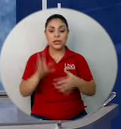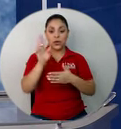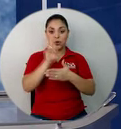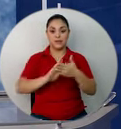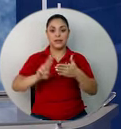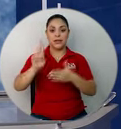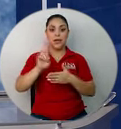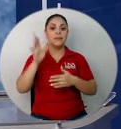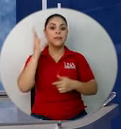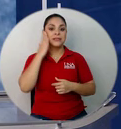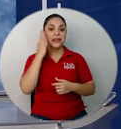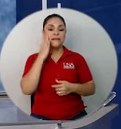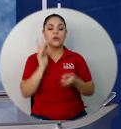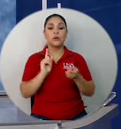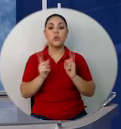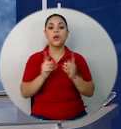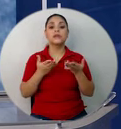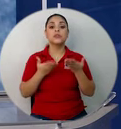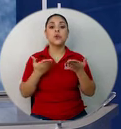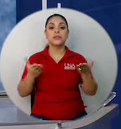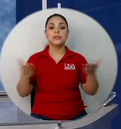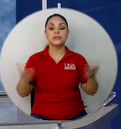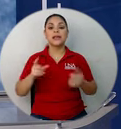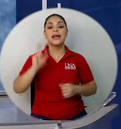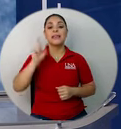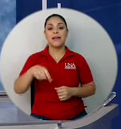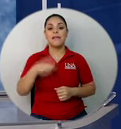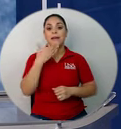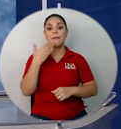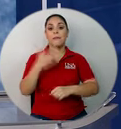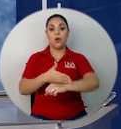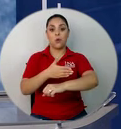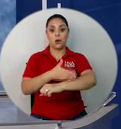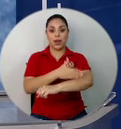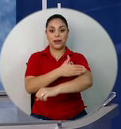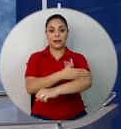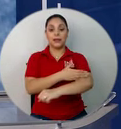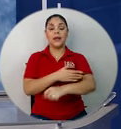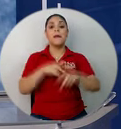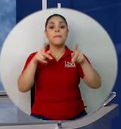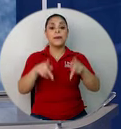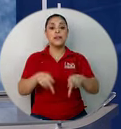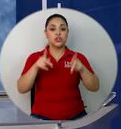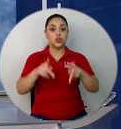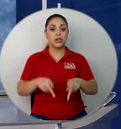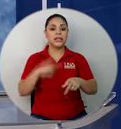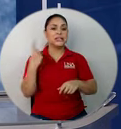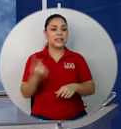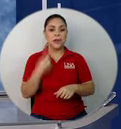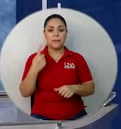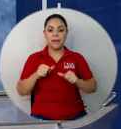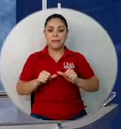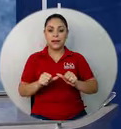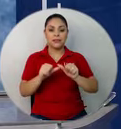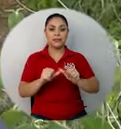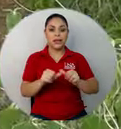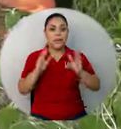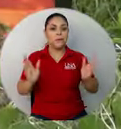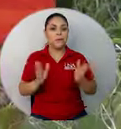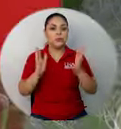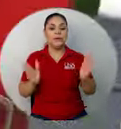saber qué son las cosas que se tienen que mejorar para que las personas que trabajan con ellos se mantengan siempre motivadas y con la mejor